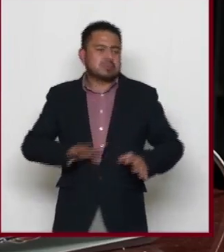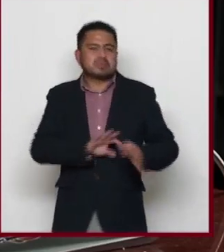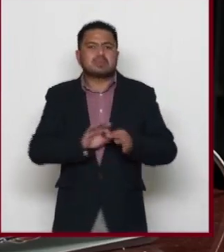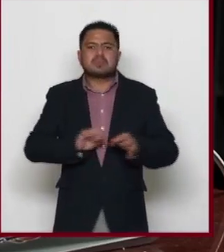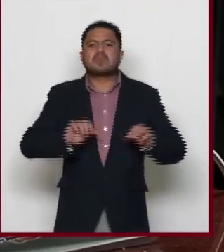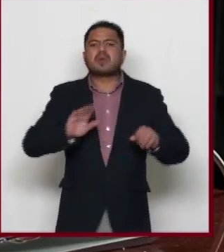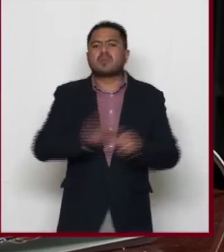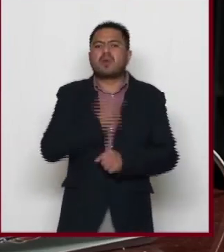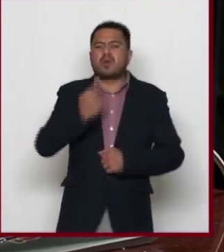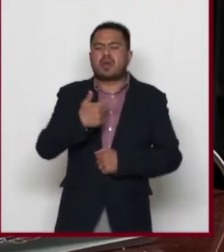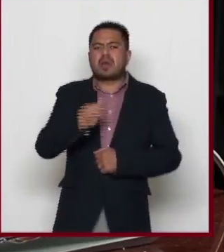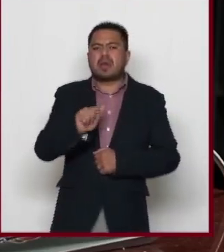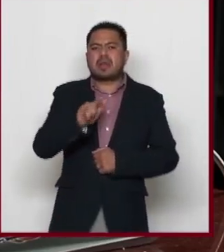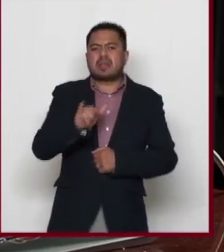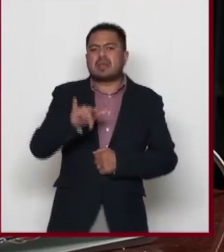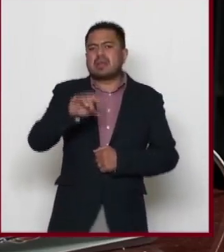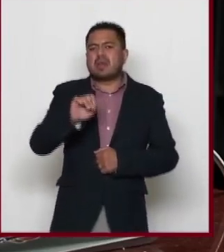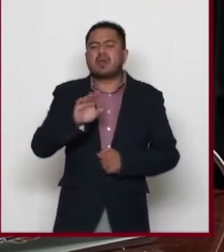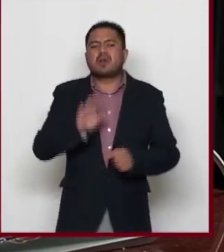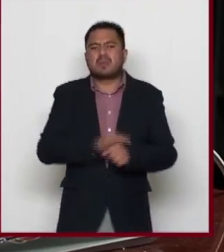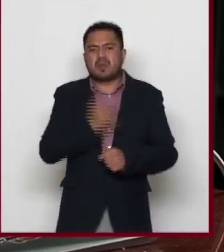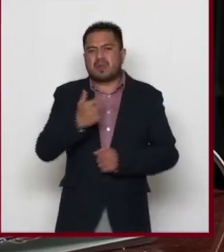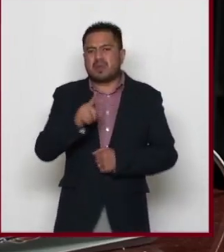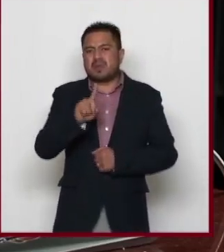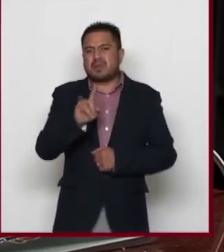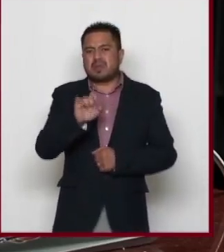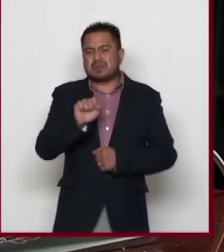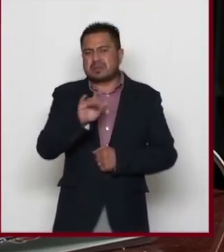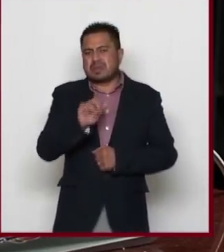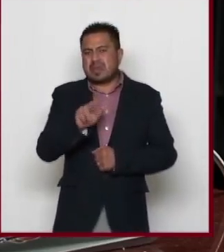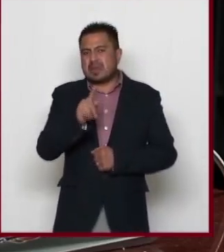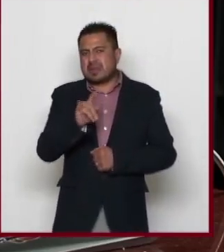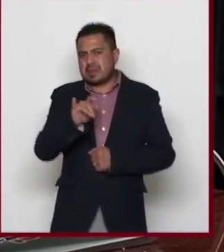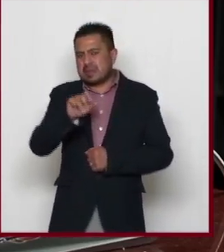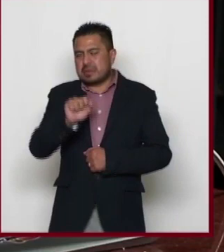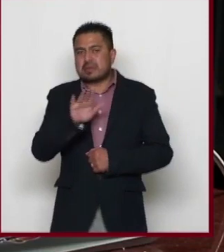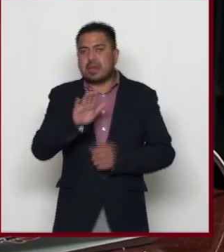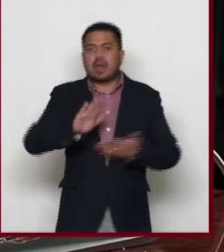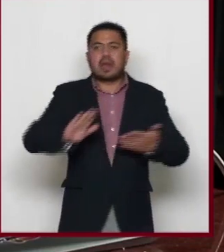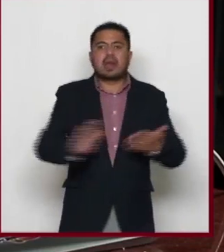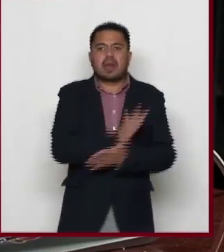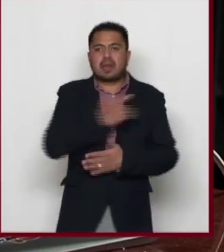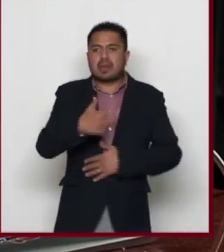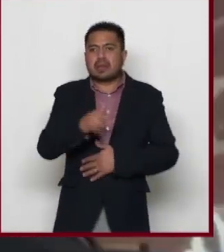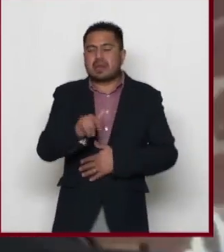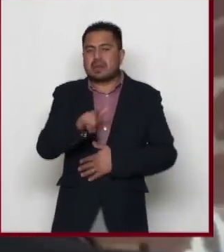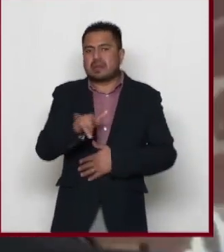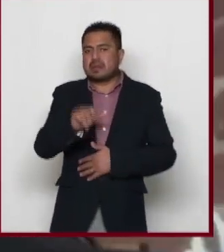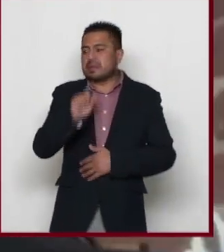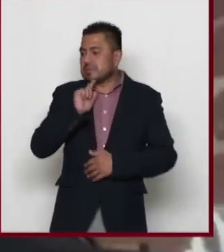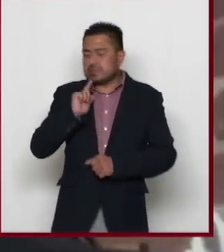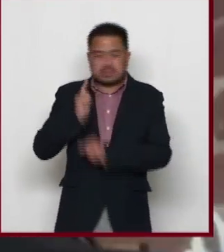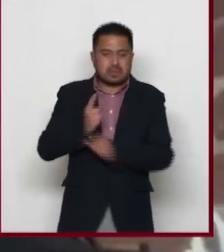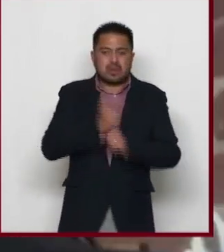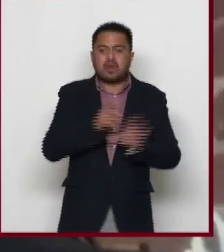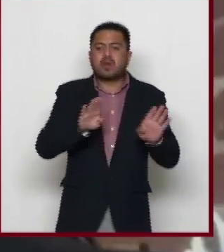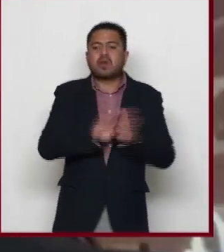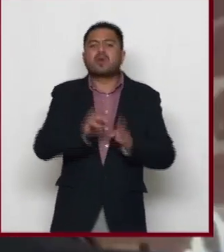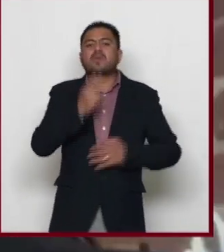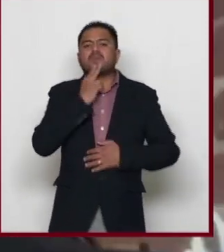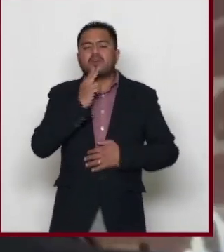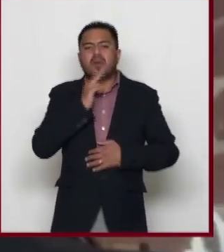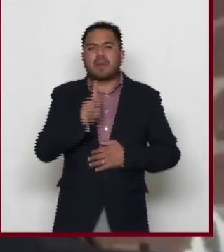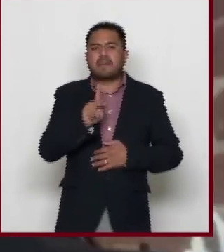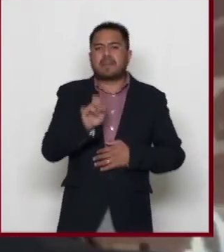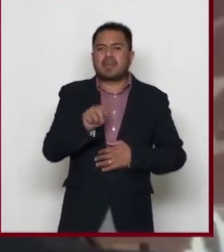y enunciada, no igual, pero de manera similar, por Galileo y por Descartes. Y